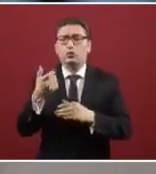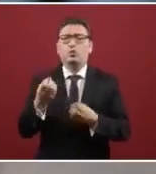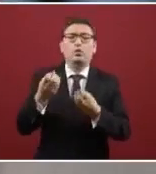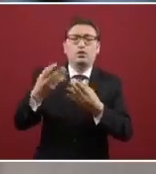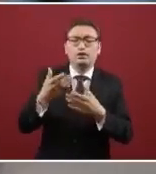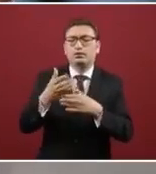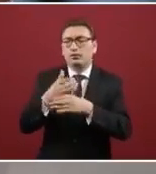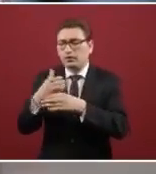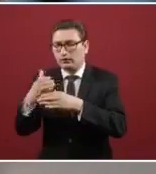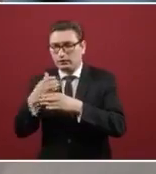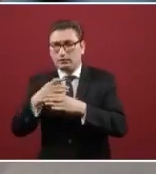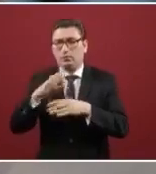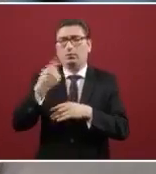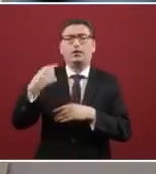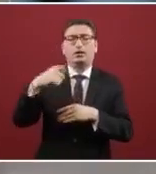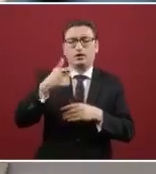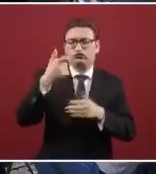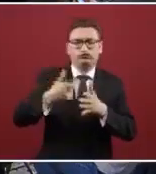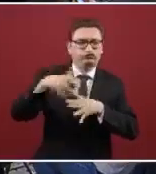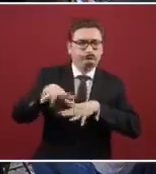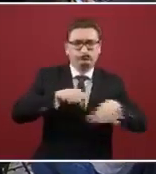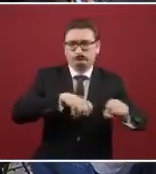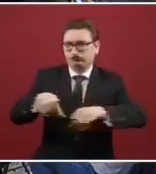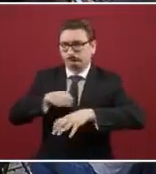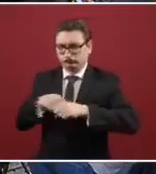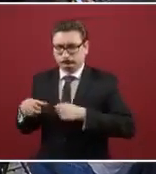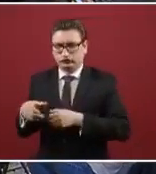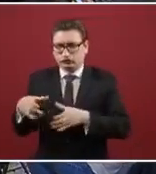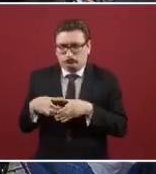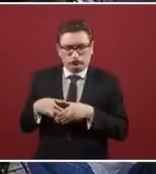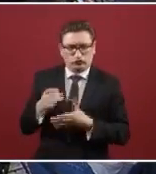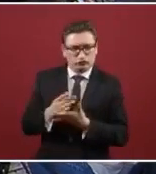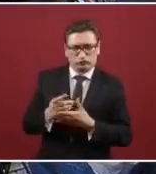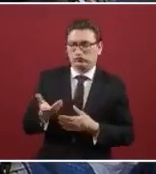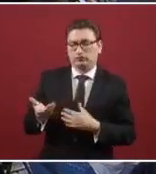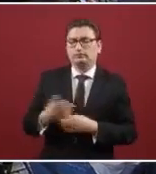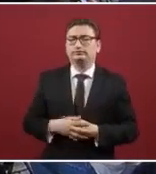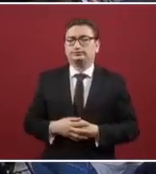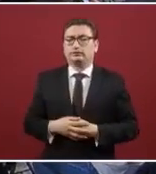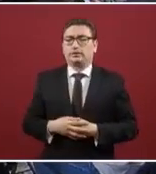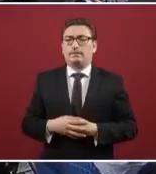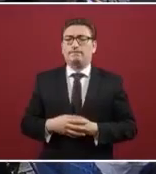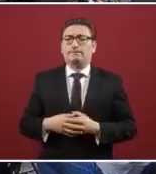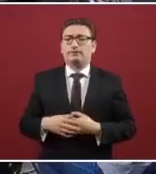para evitar que se monopolice este precio. Y ahorita le hago el siguiente cuestionamiento. Bueno, es un